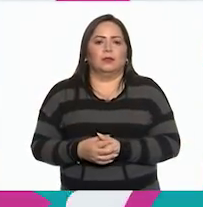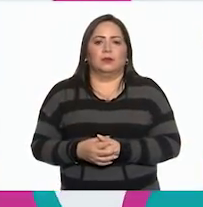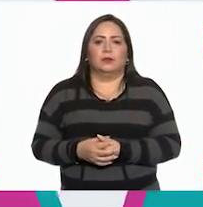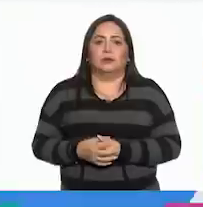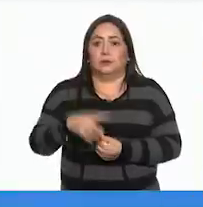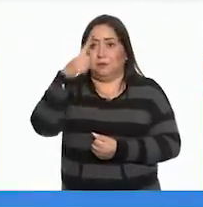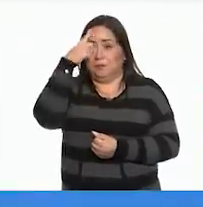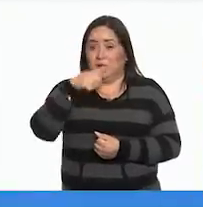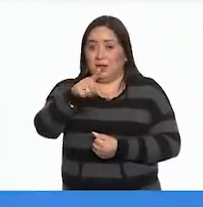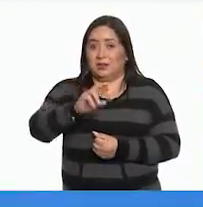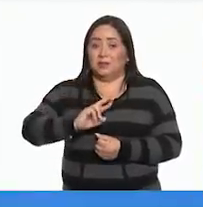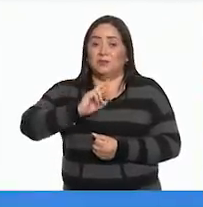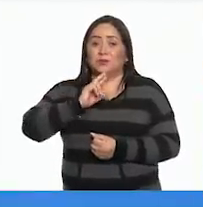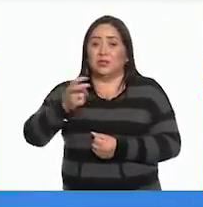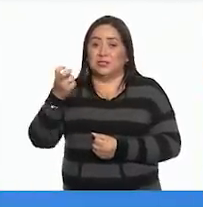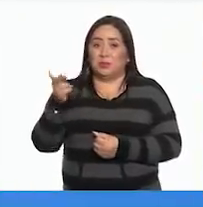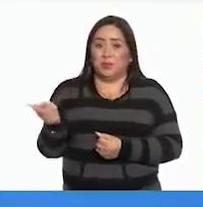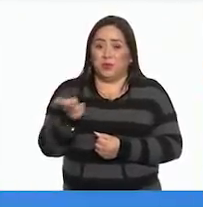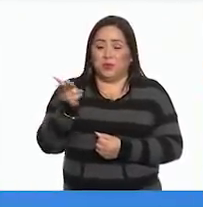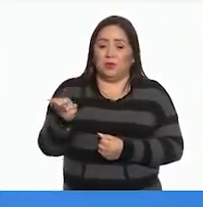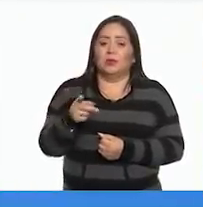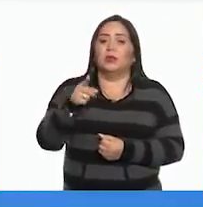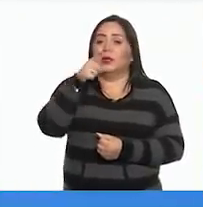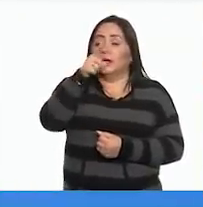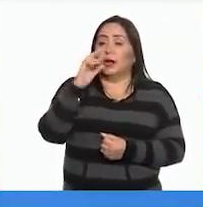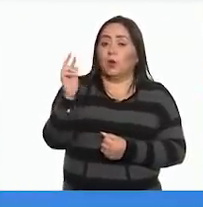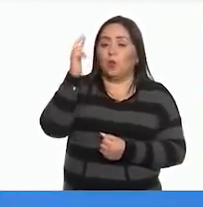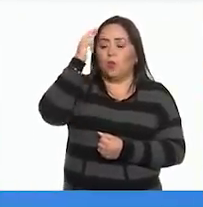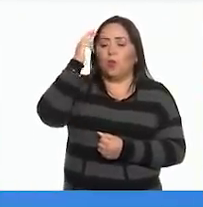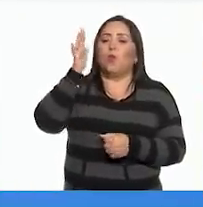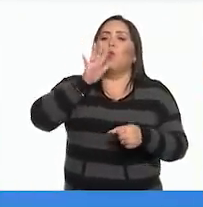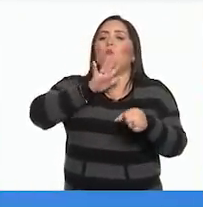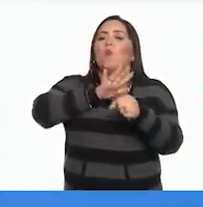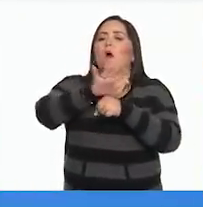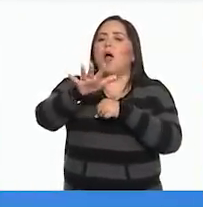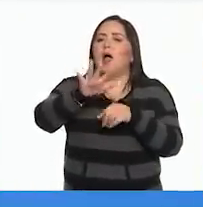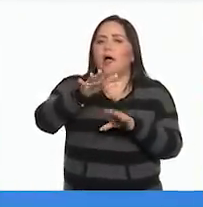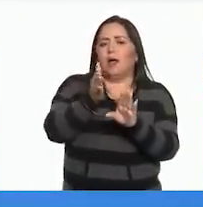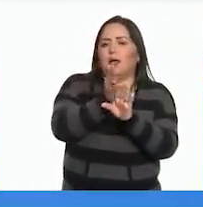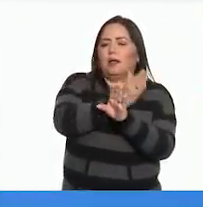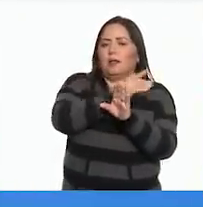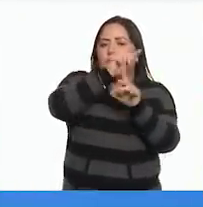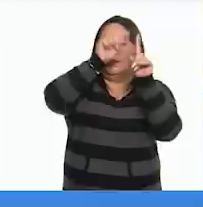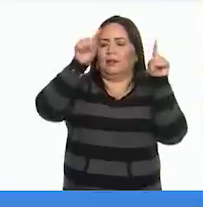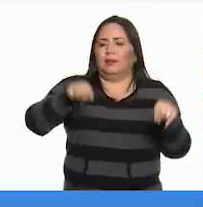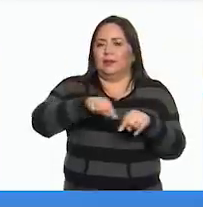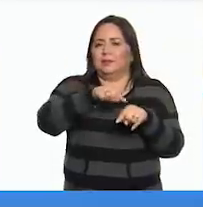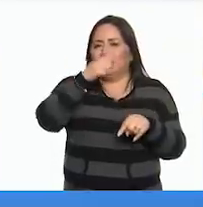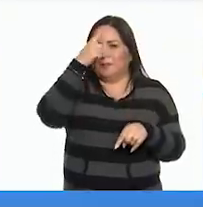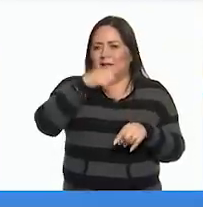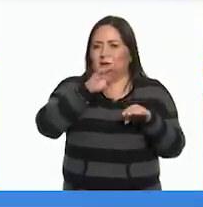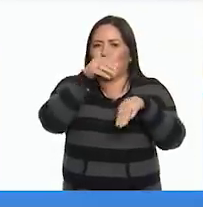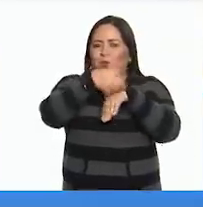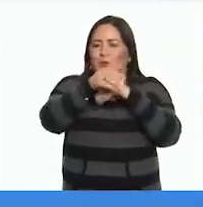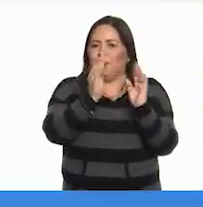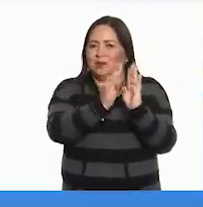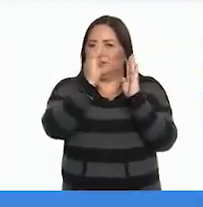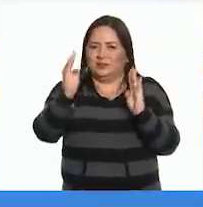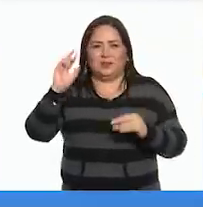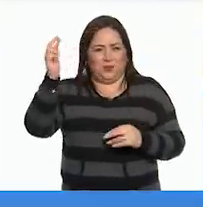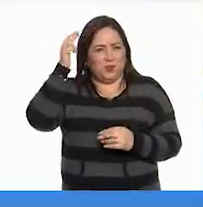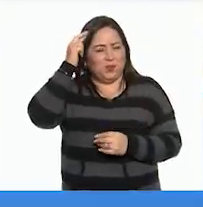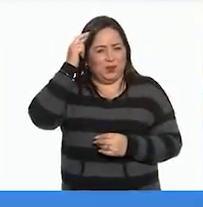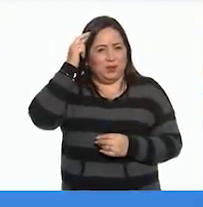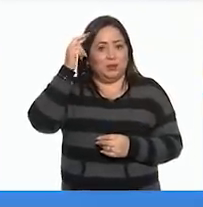Para contestar estas preguntas, basta recordar cuál fue la regularidad que establecimos para la sucesión de cuadros